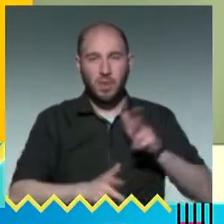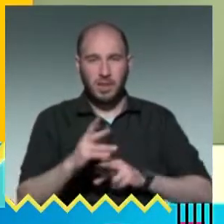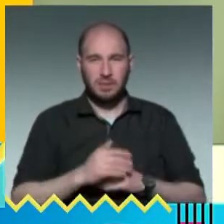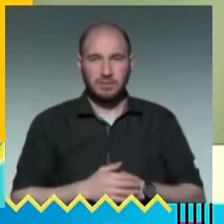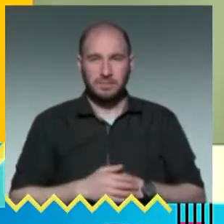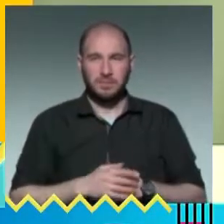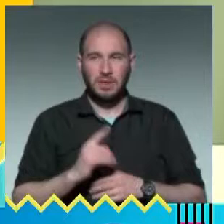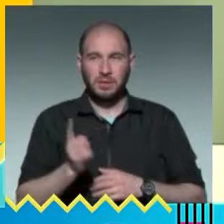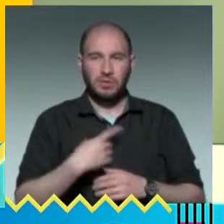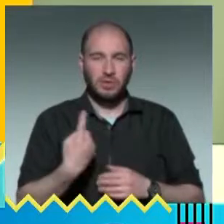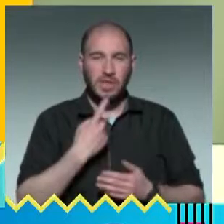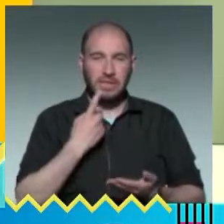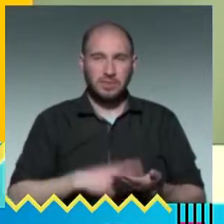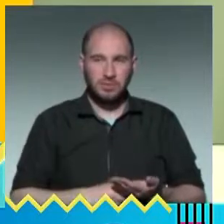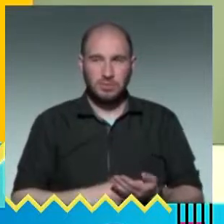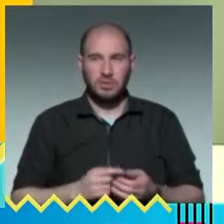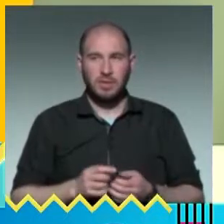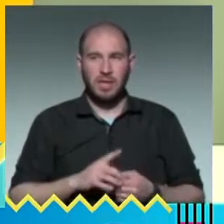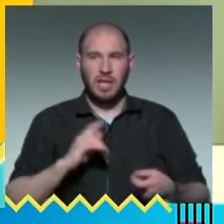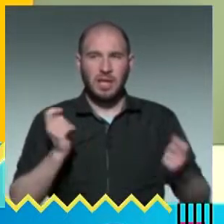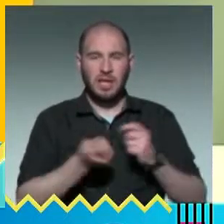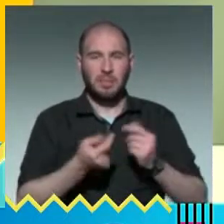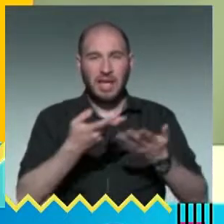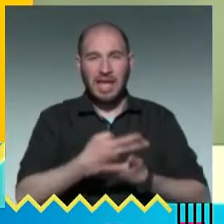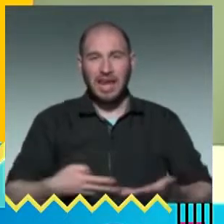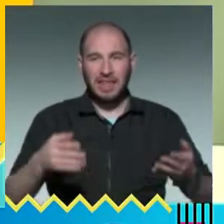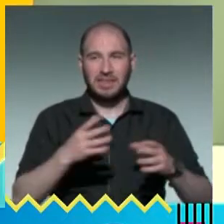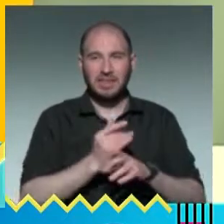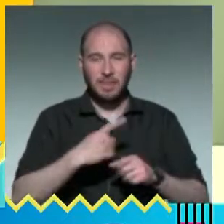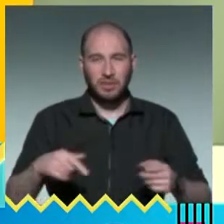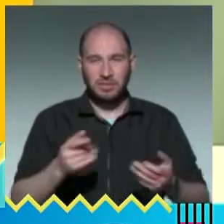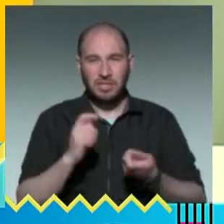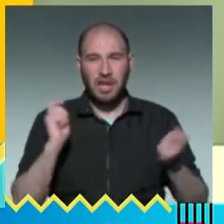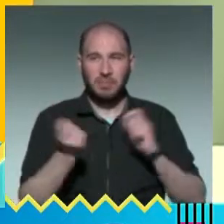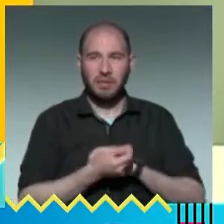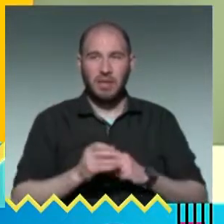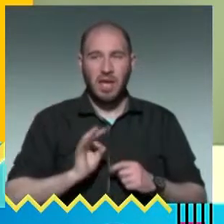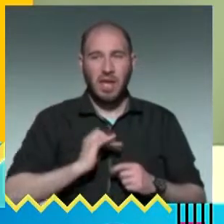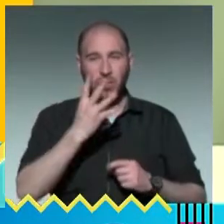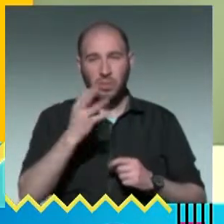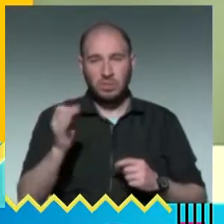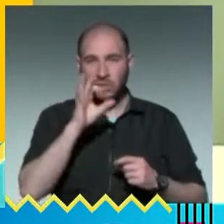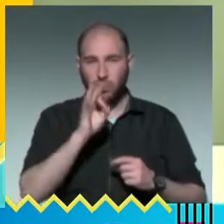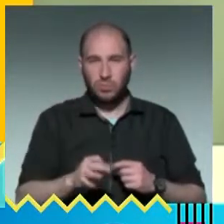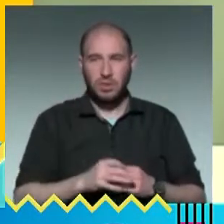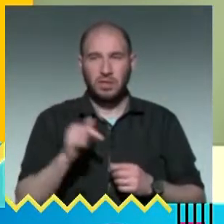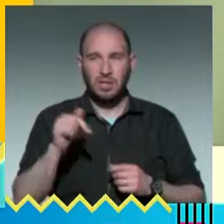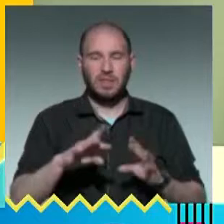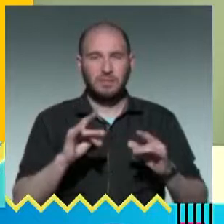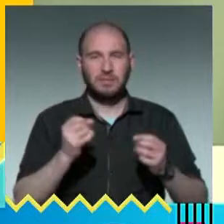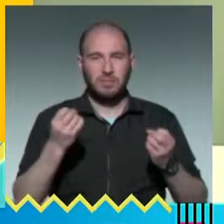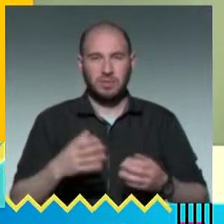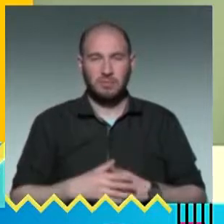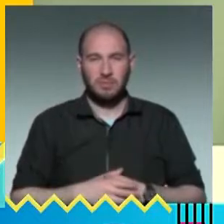nosotros tomamos la decisión de hacer un cambio en la red del transporte que en 40 años nunca se ha hecho, y es complejo